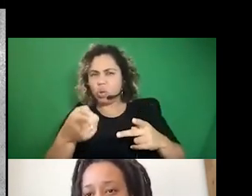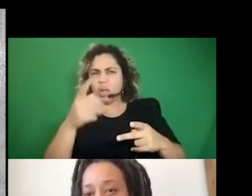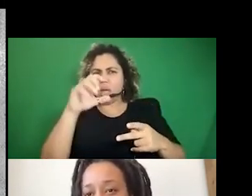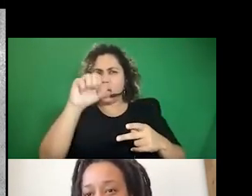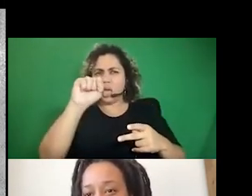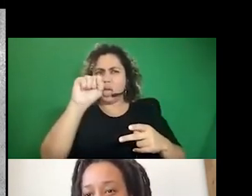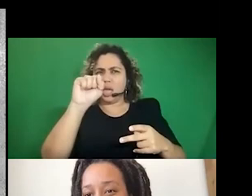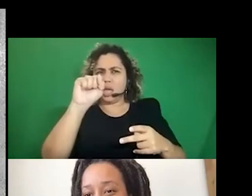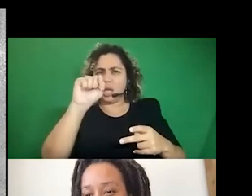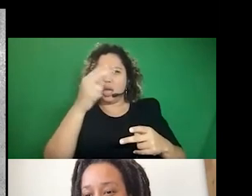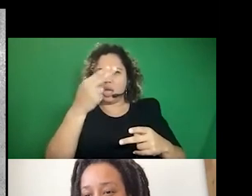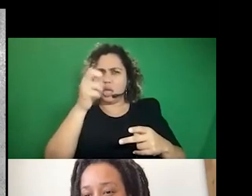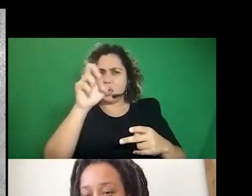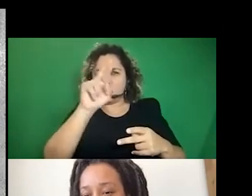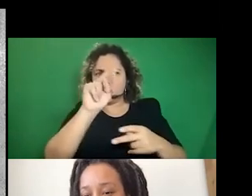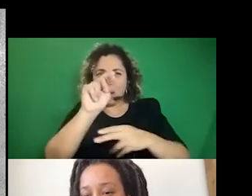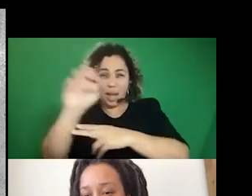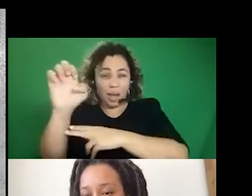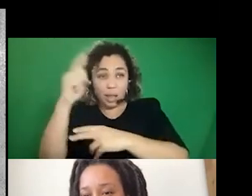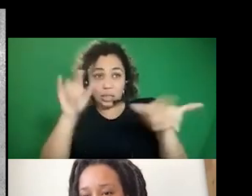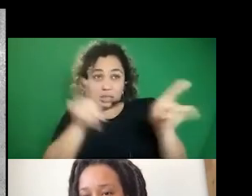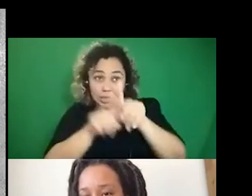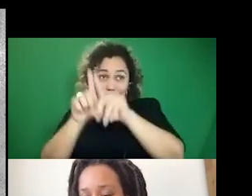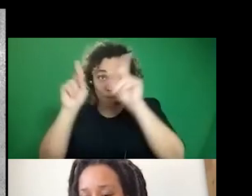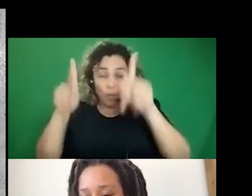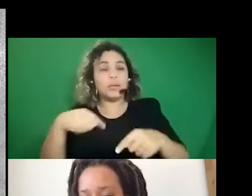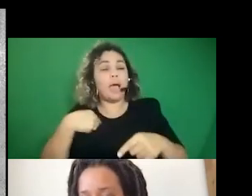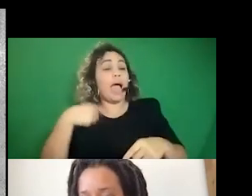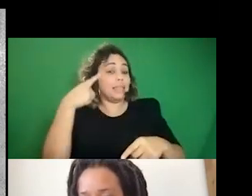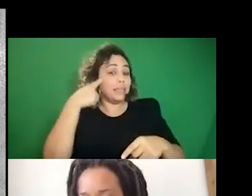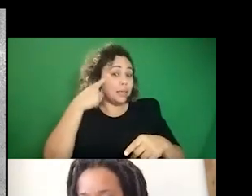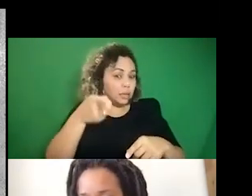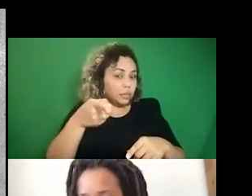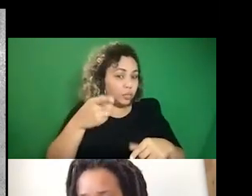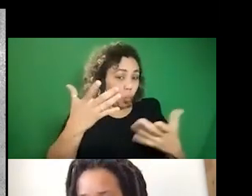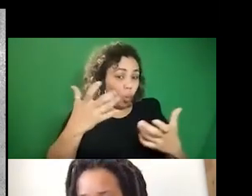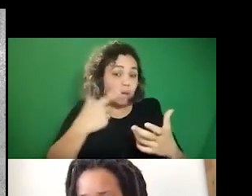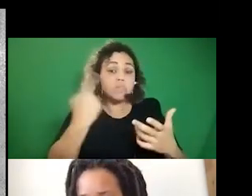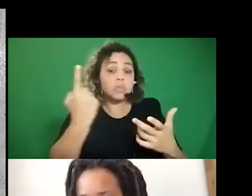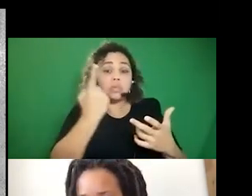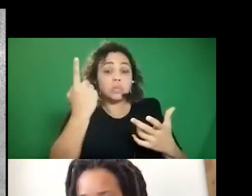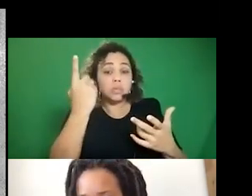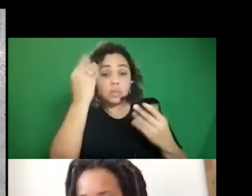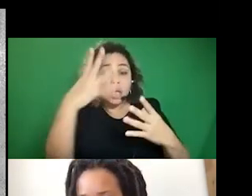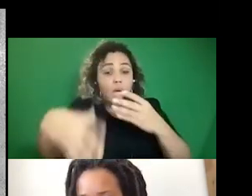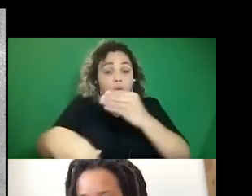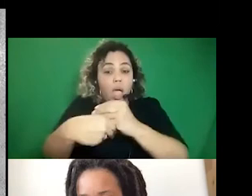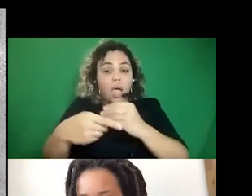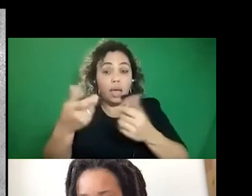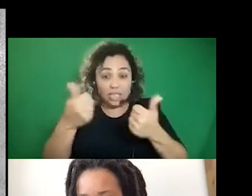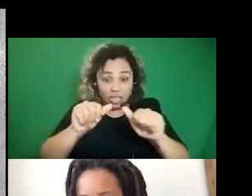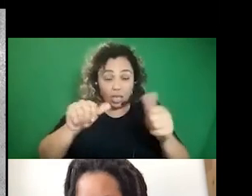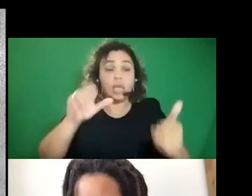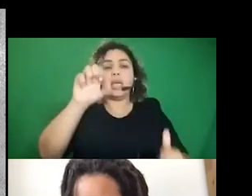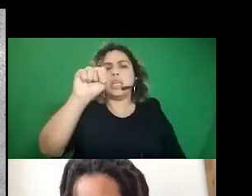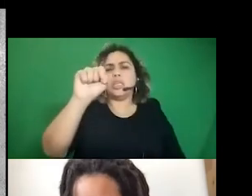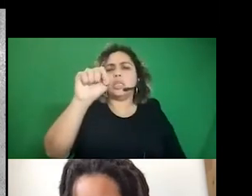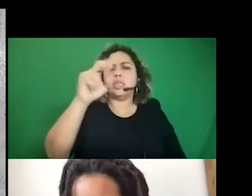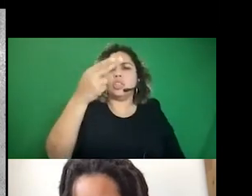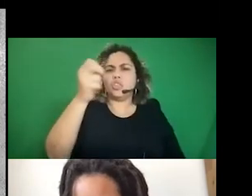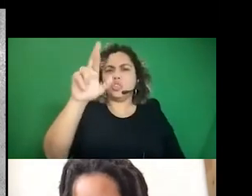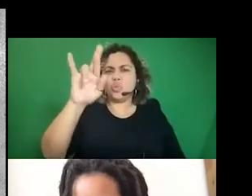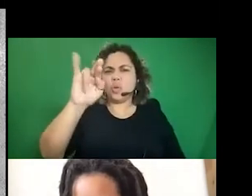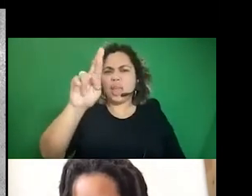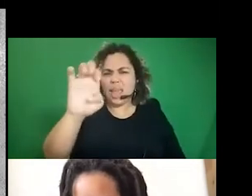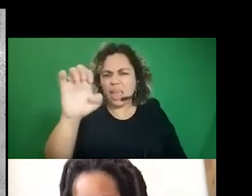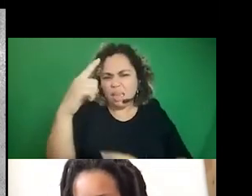creo que vi como serrín quizás no sé qué de la que estoy pensando no sé si serán